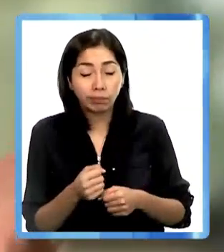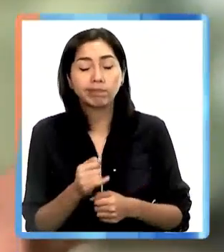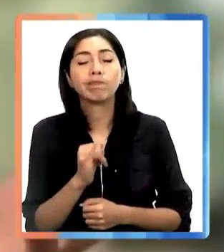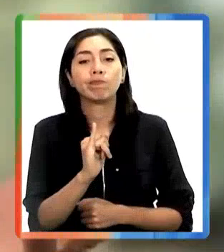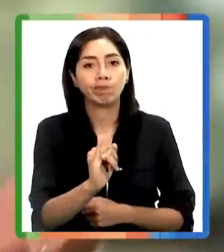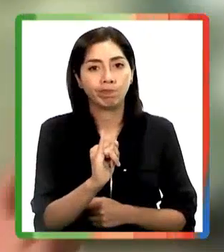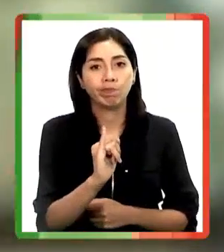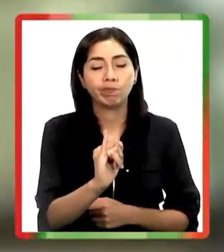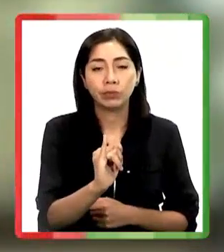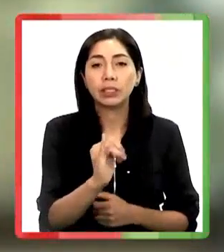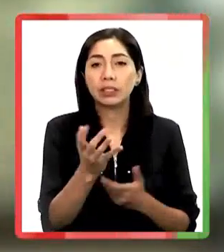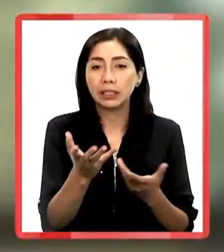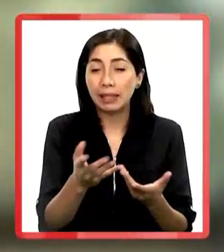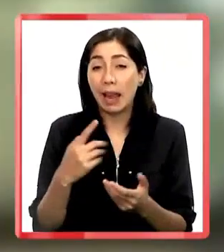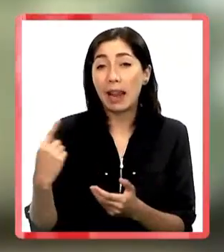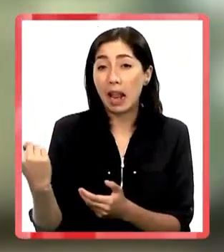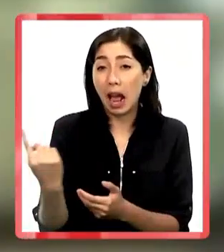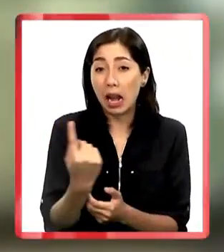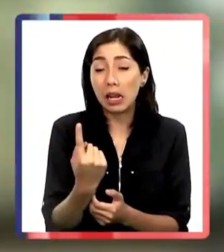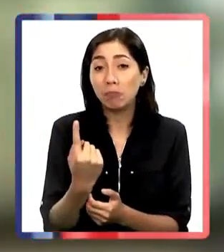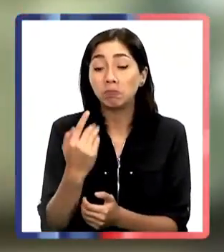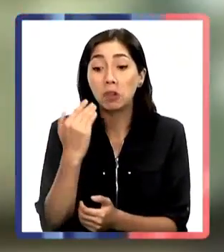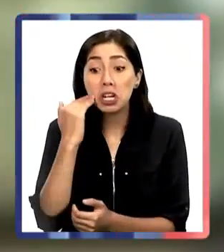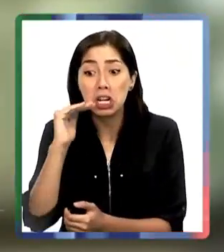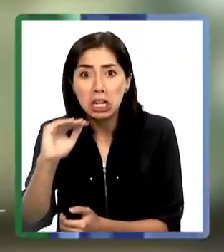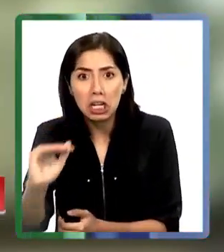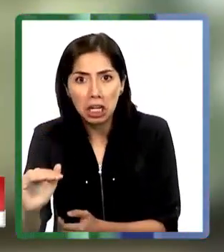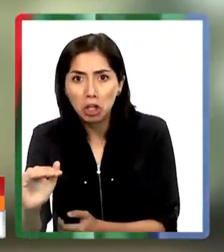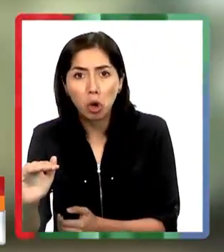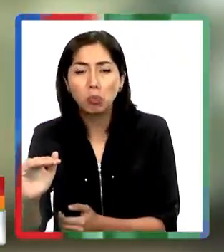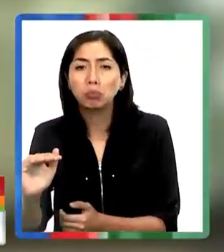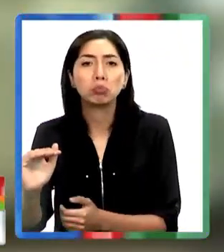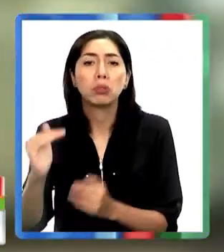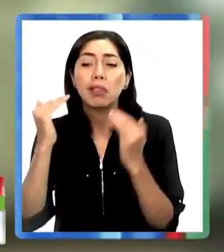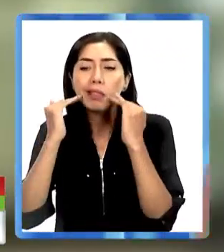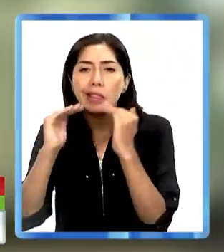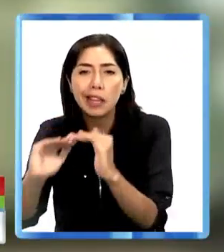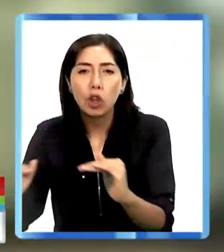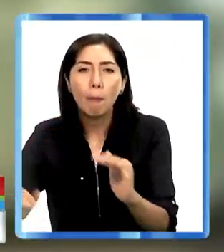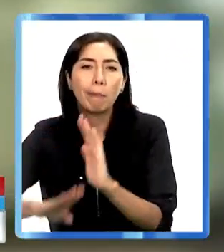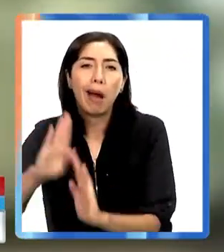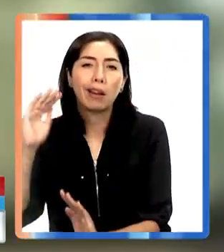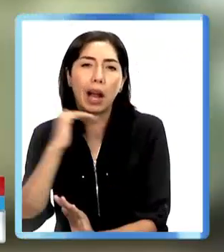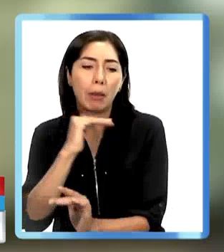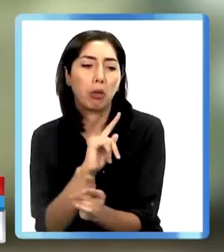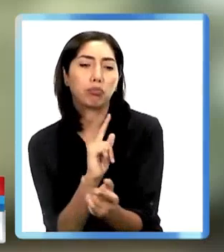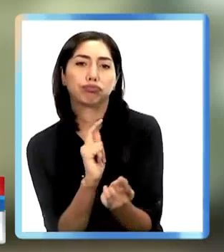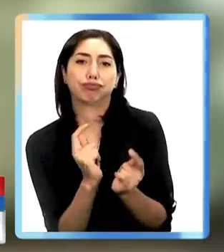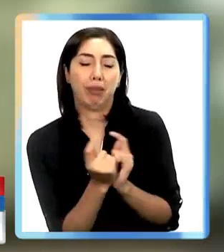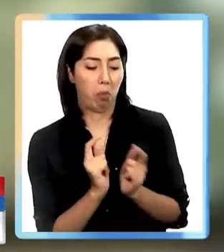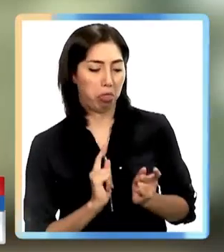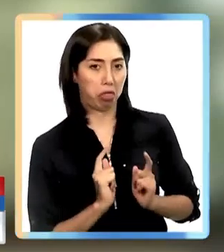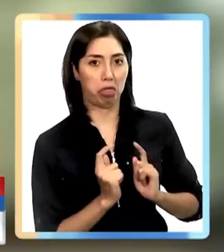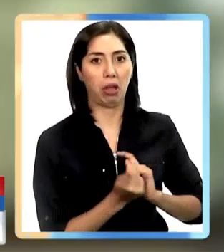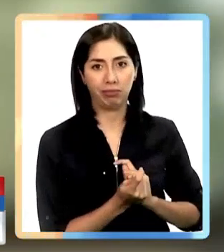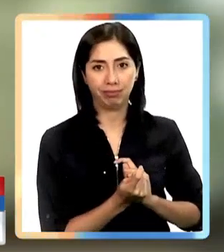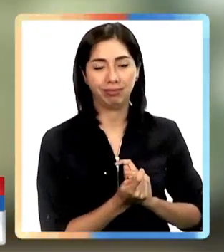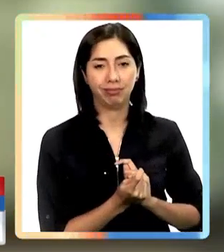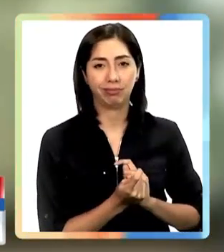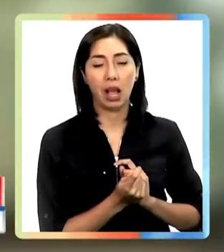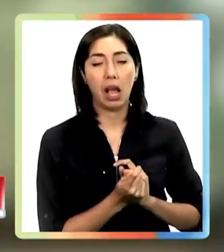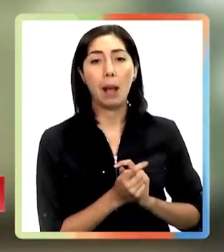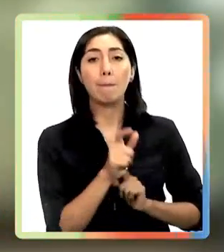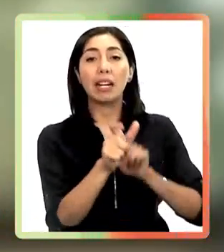así, en el amplio concepto, los niños se adaptan mucho mejor a las situaciones que nosotros los adultos. Los adultos somos algo